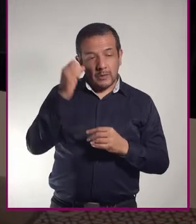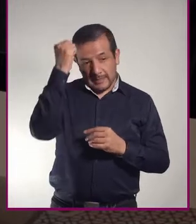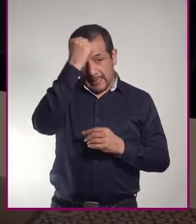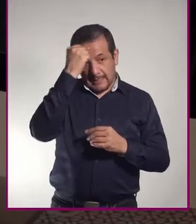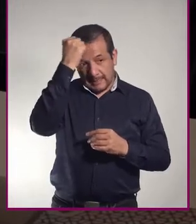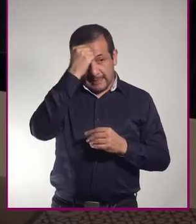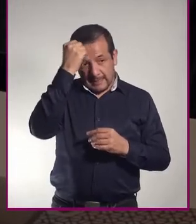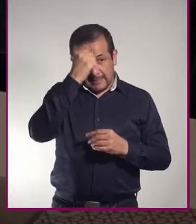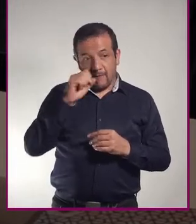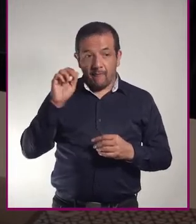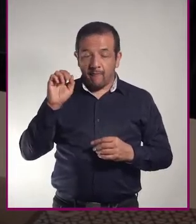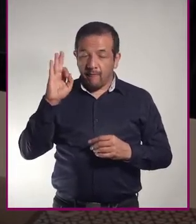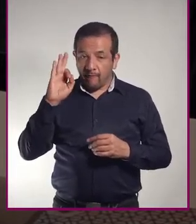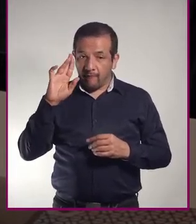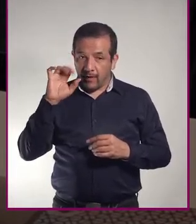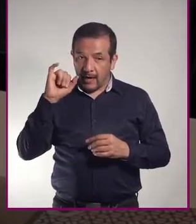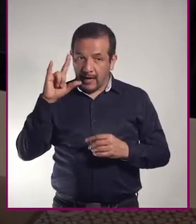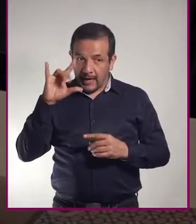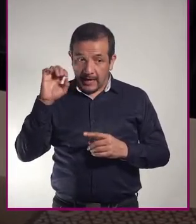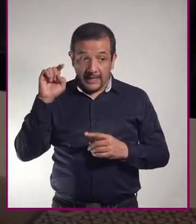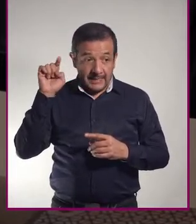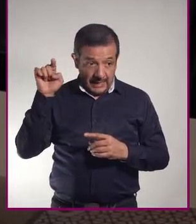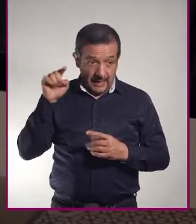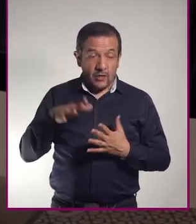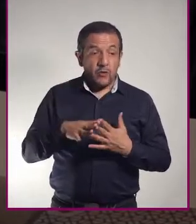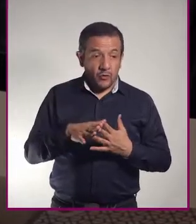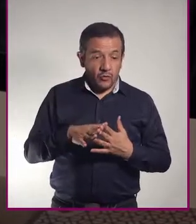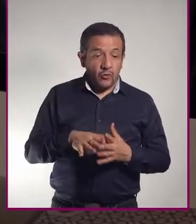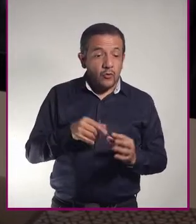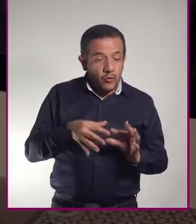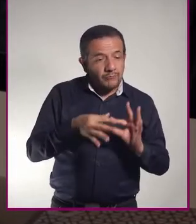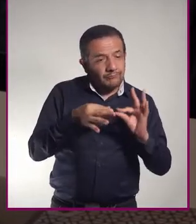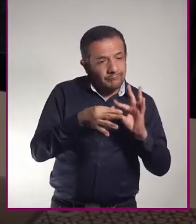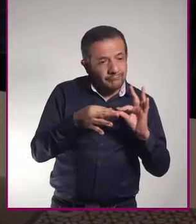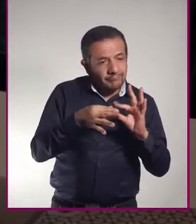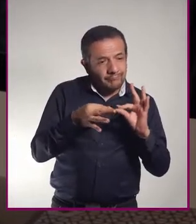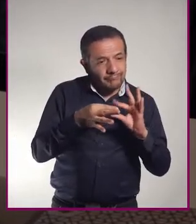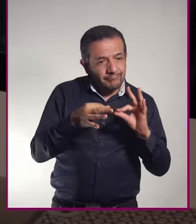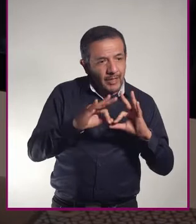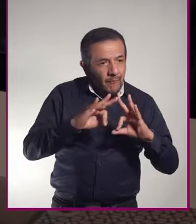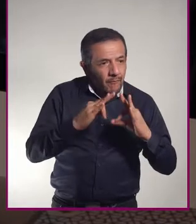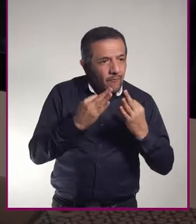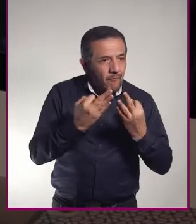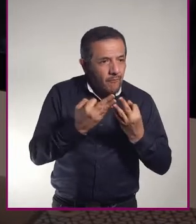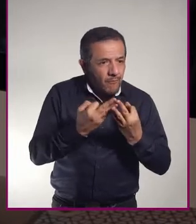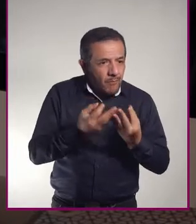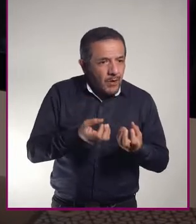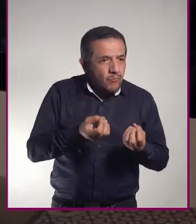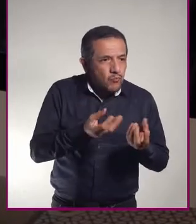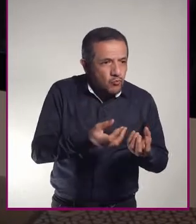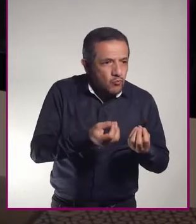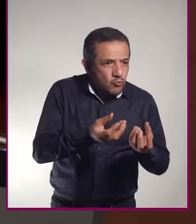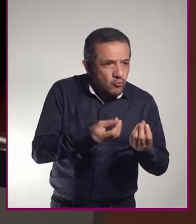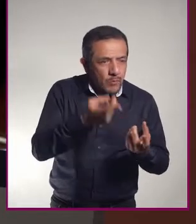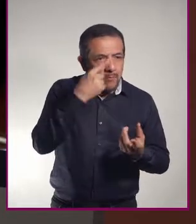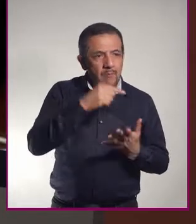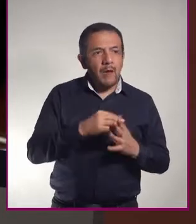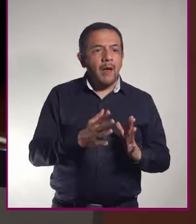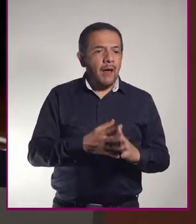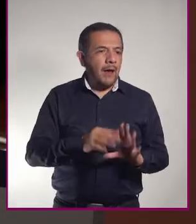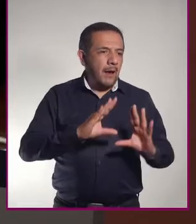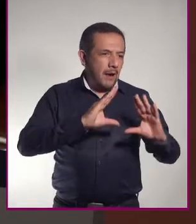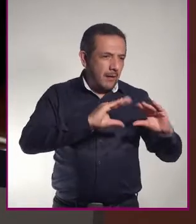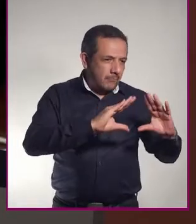trataron de, a través de estos procesos de cristianización,